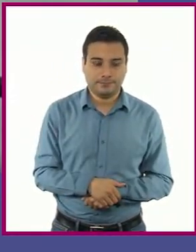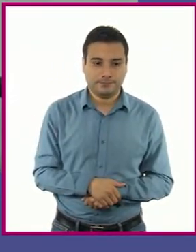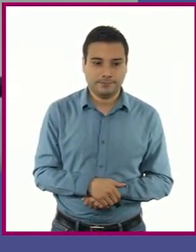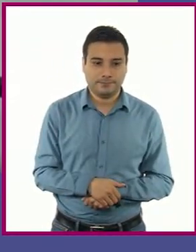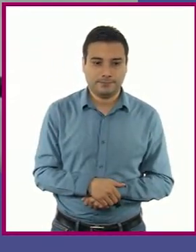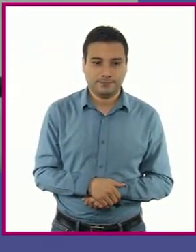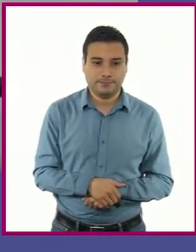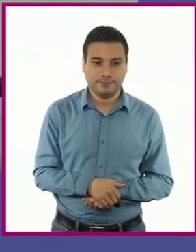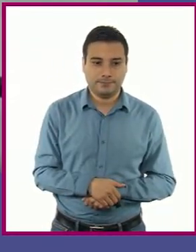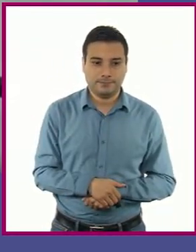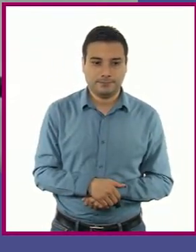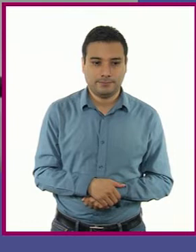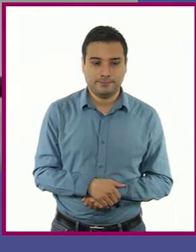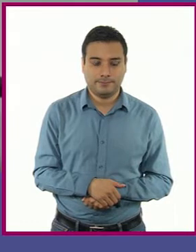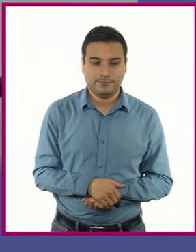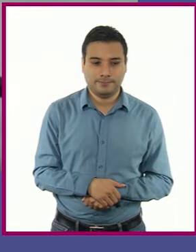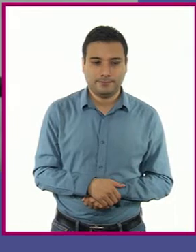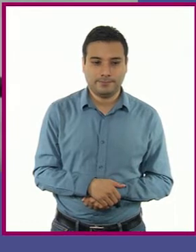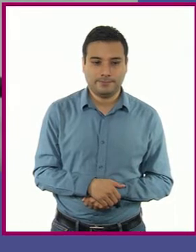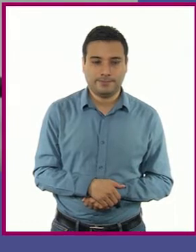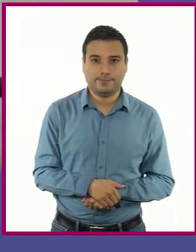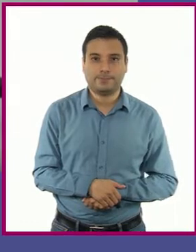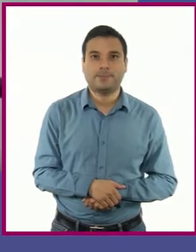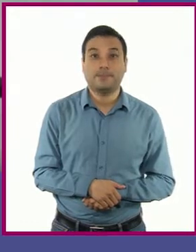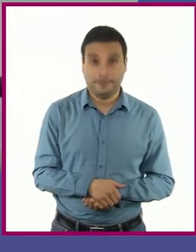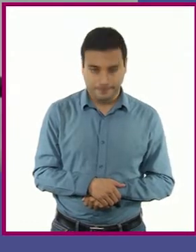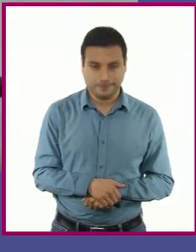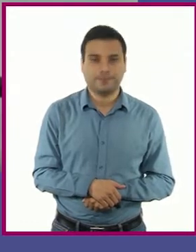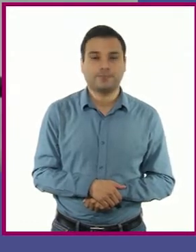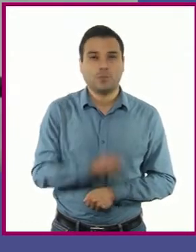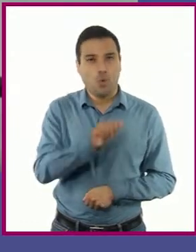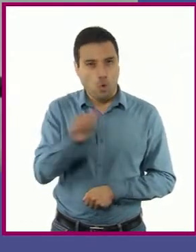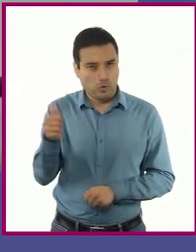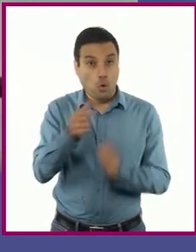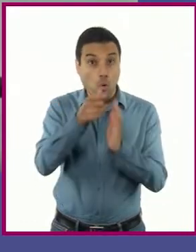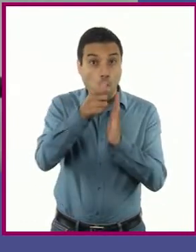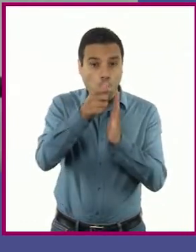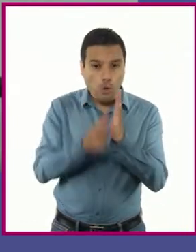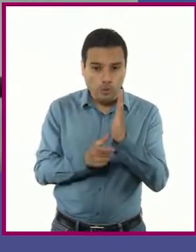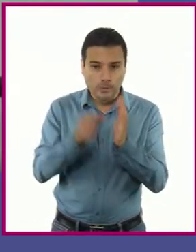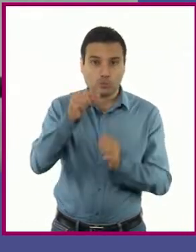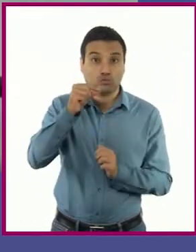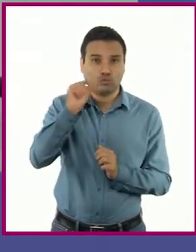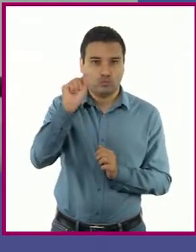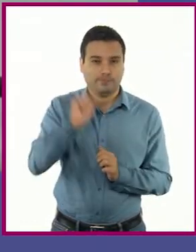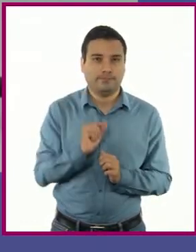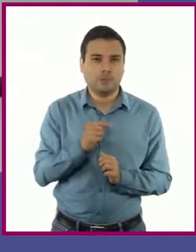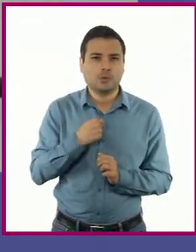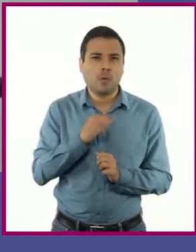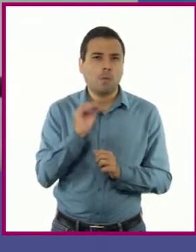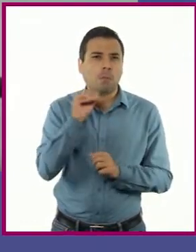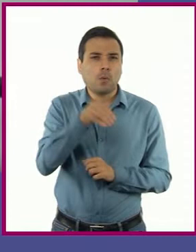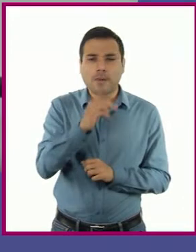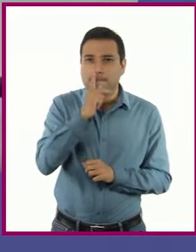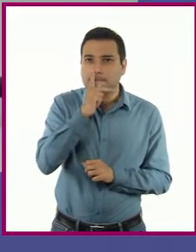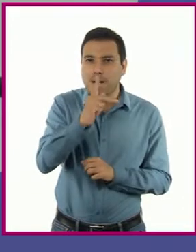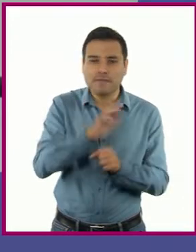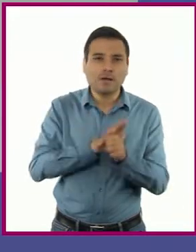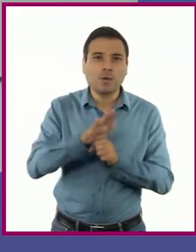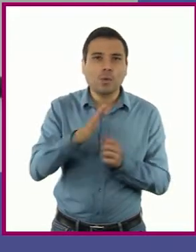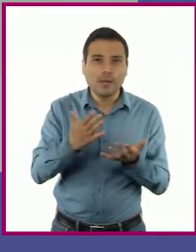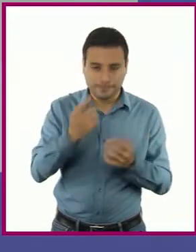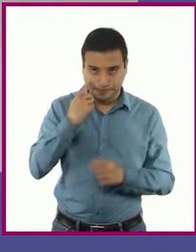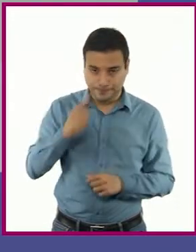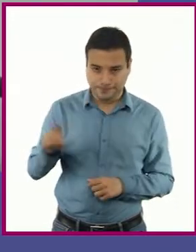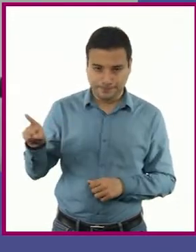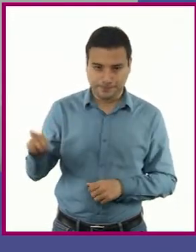manera, manipulada, Emilio, mezcla. En la columna de acento gráfico coloqué más,